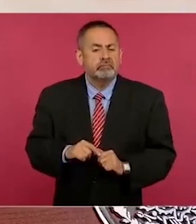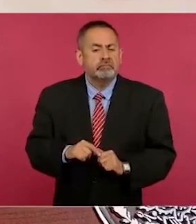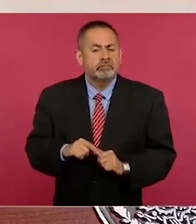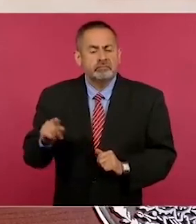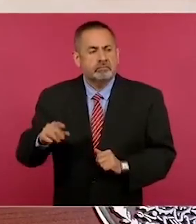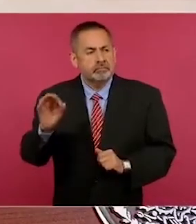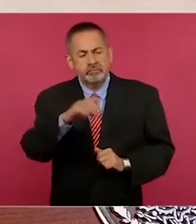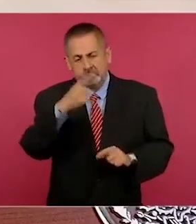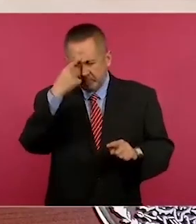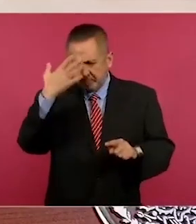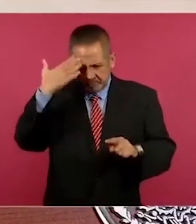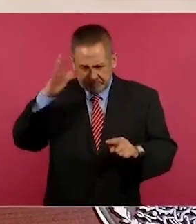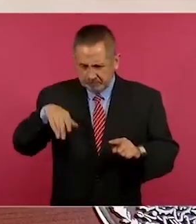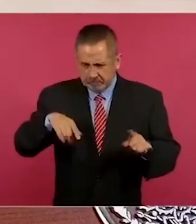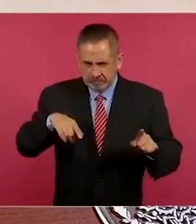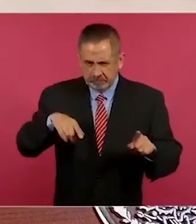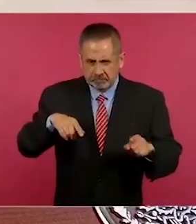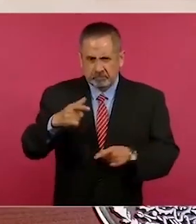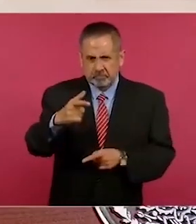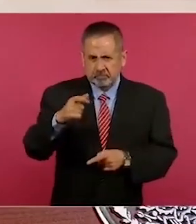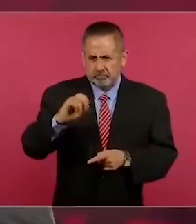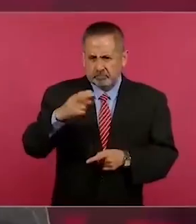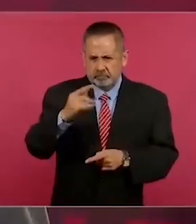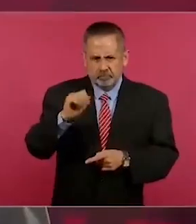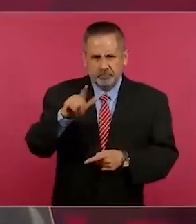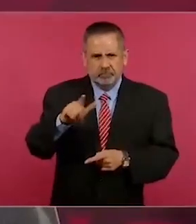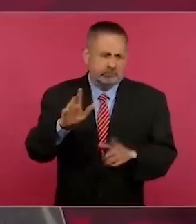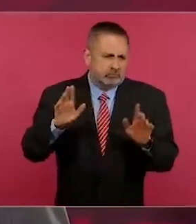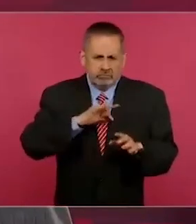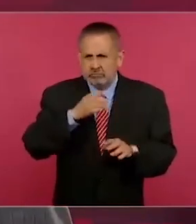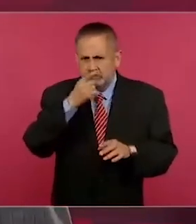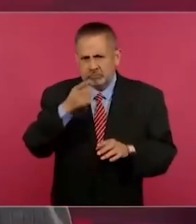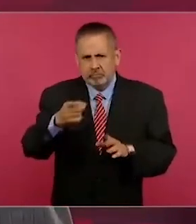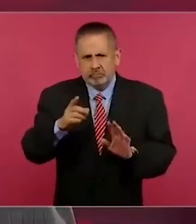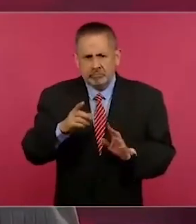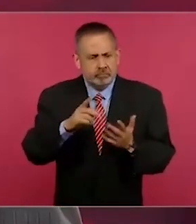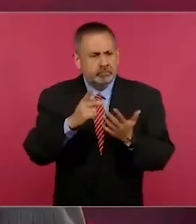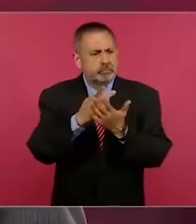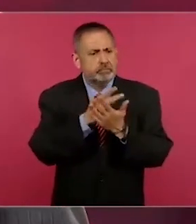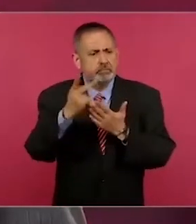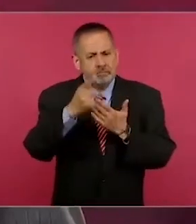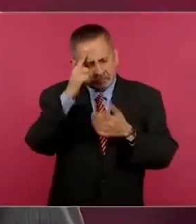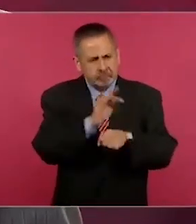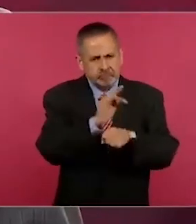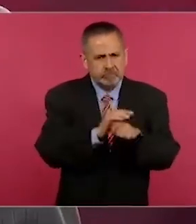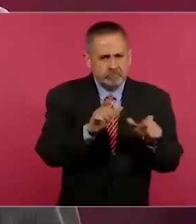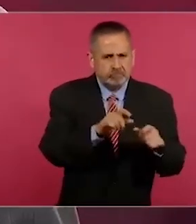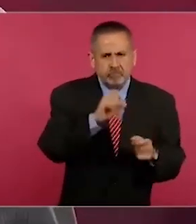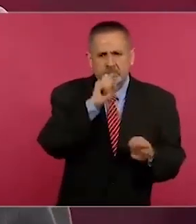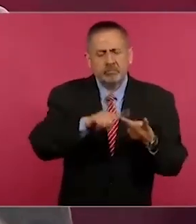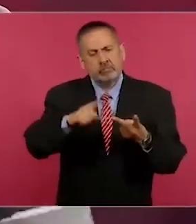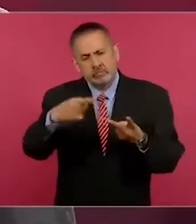a la señora Xóchitl Gálvez lo puedo decir y a la señora